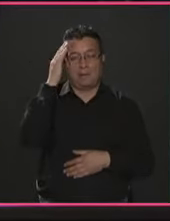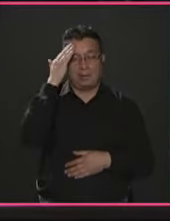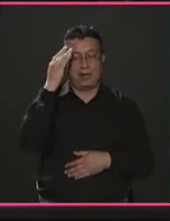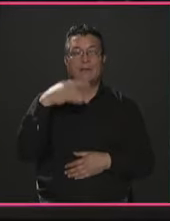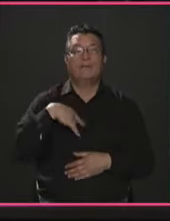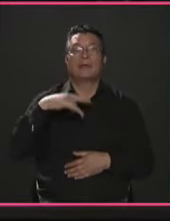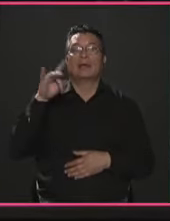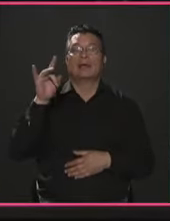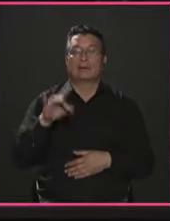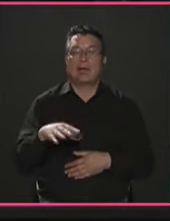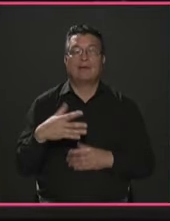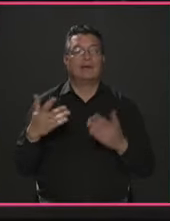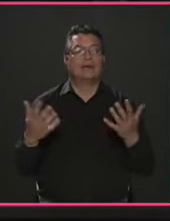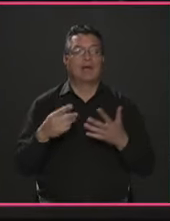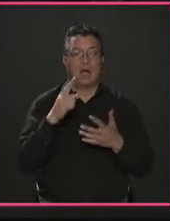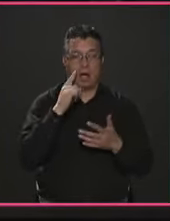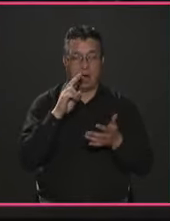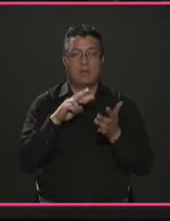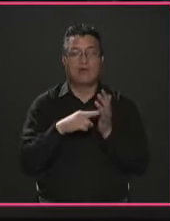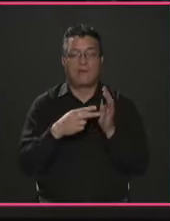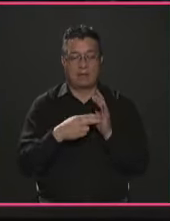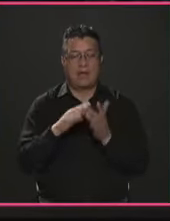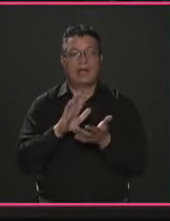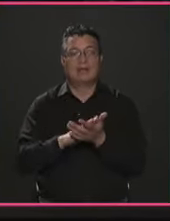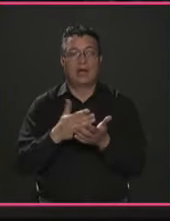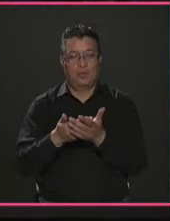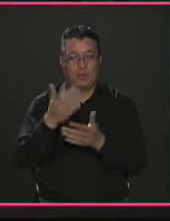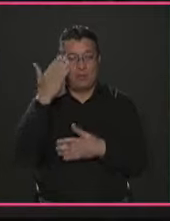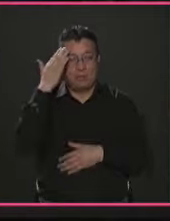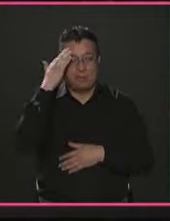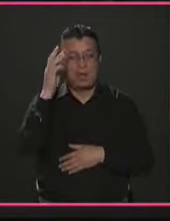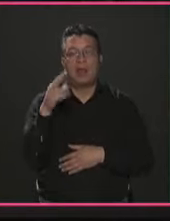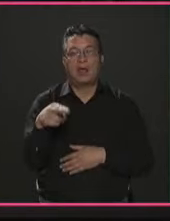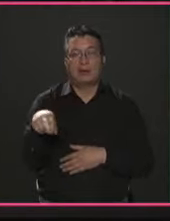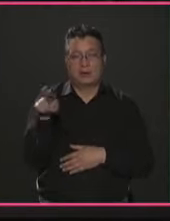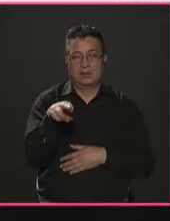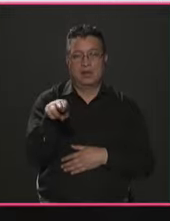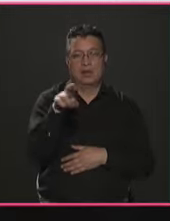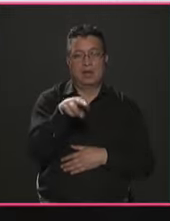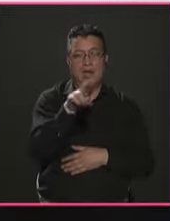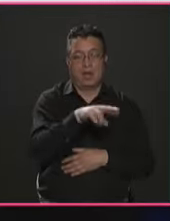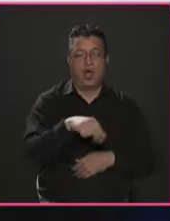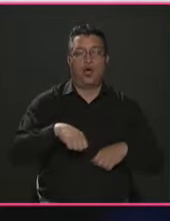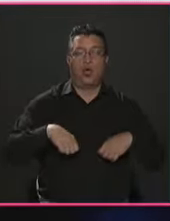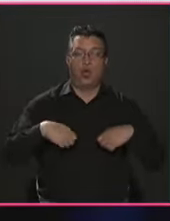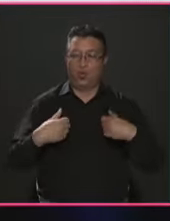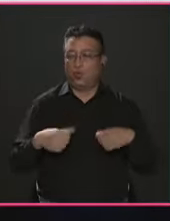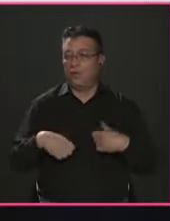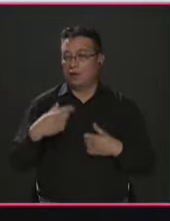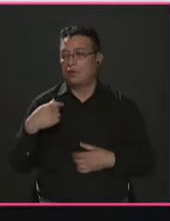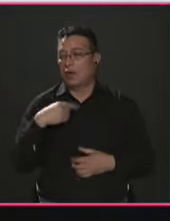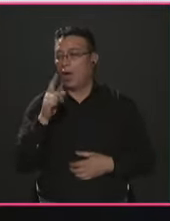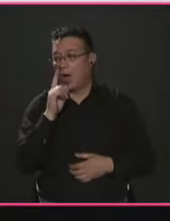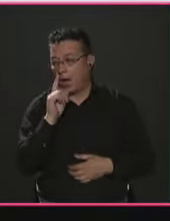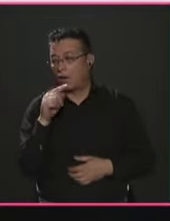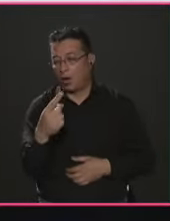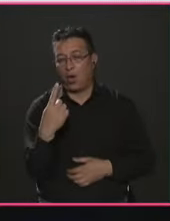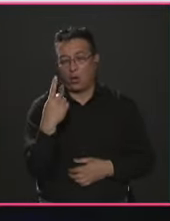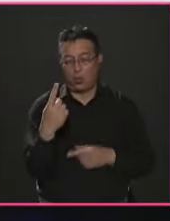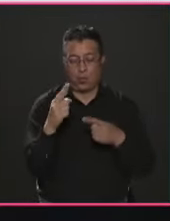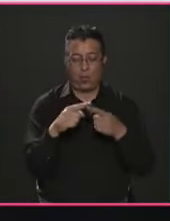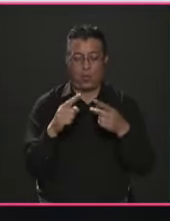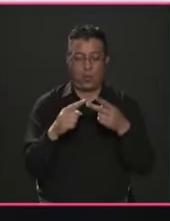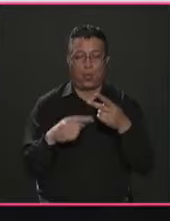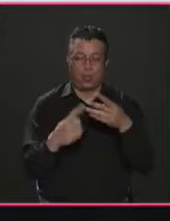que hay problemas de salud mental que son frecuentes en la juventud es uno de eh los